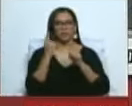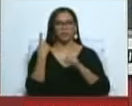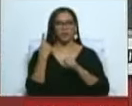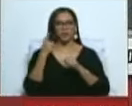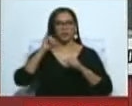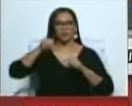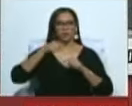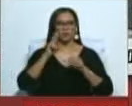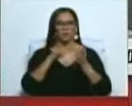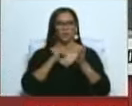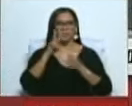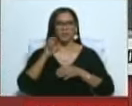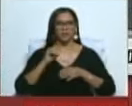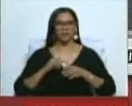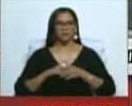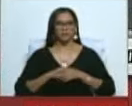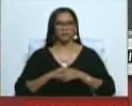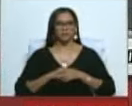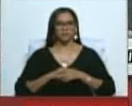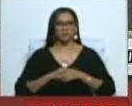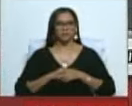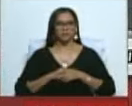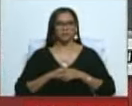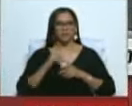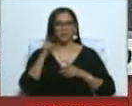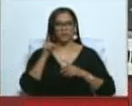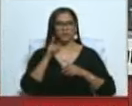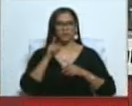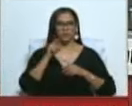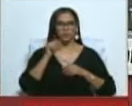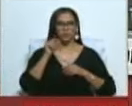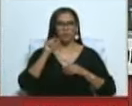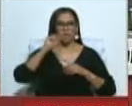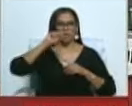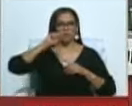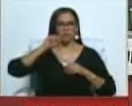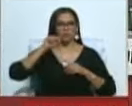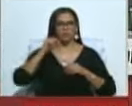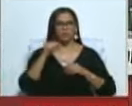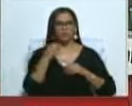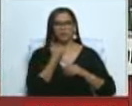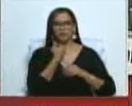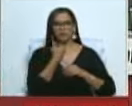2020. El último. ¿Y tú saliste del coma cuándo?